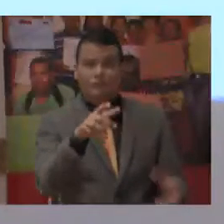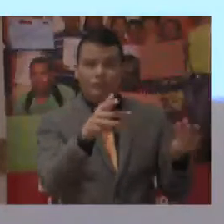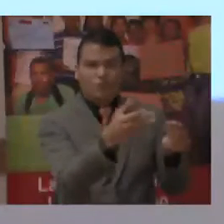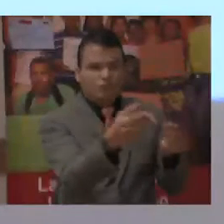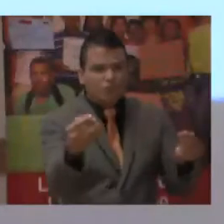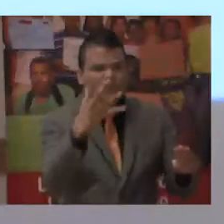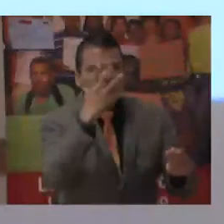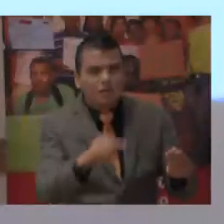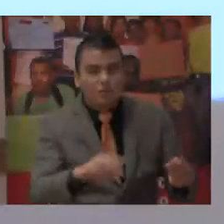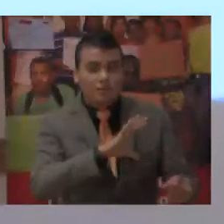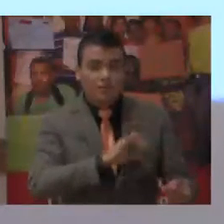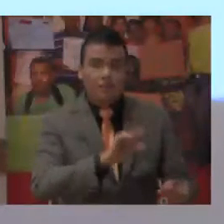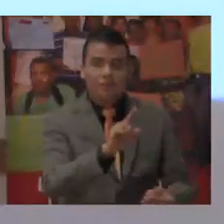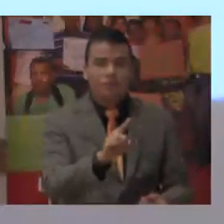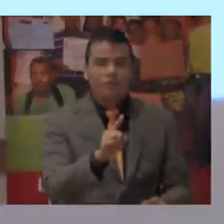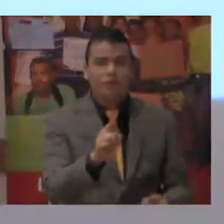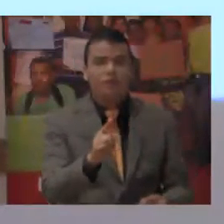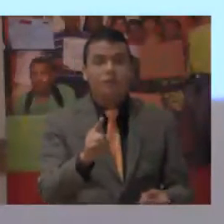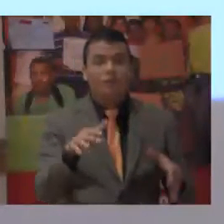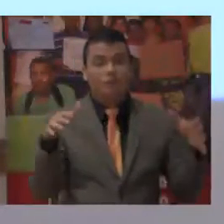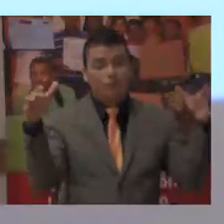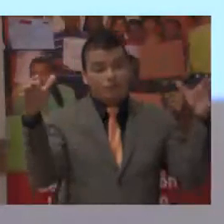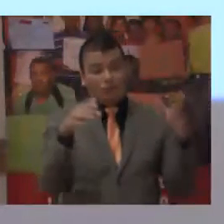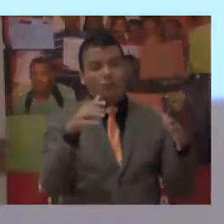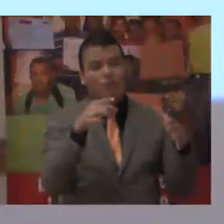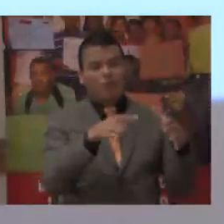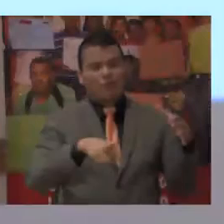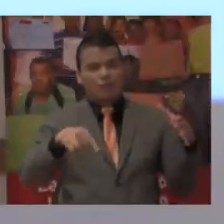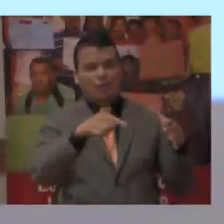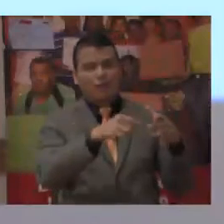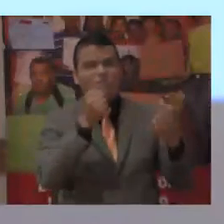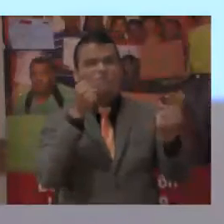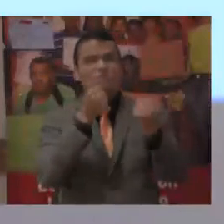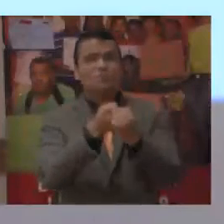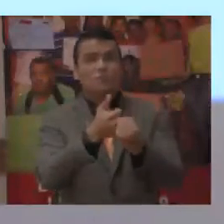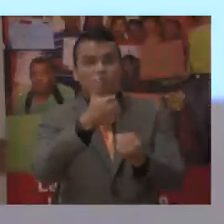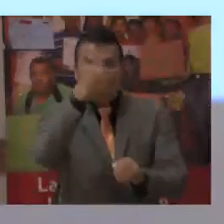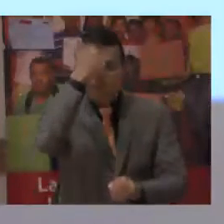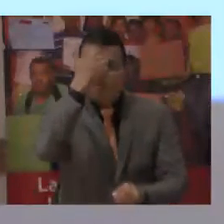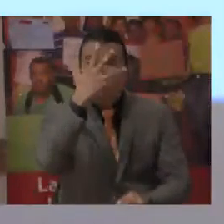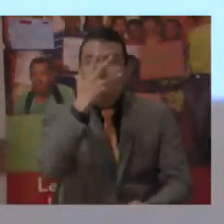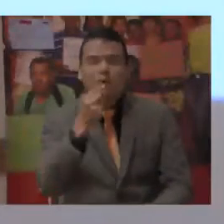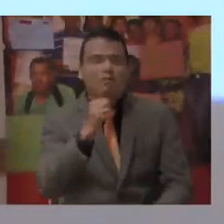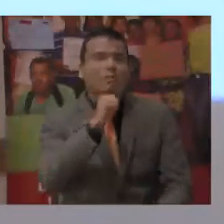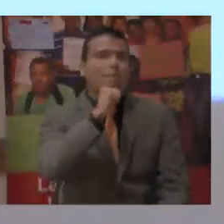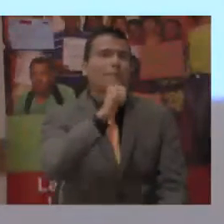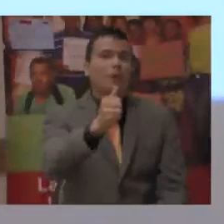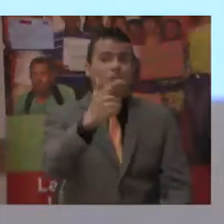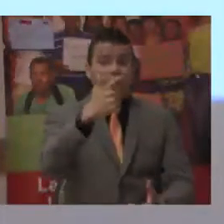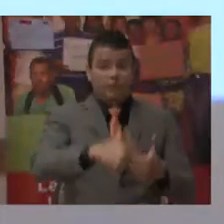Cali y que están formando parte, muchos de ellos de bandas criminales,